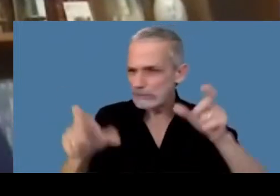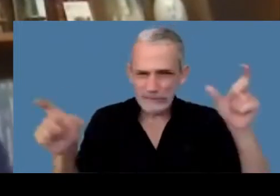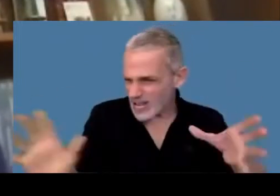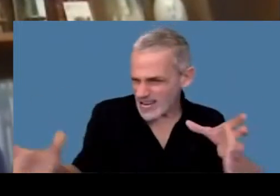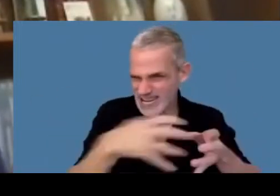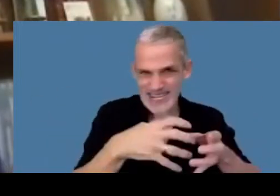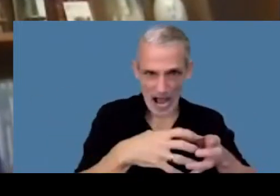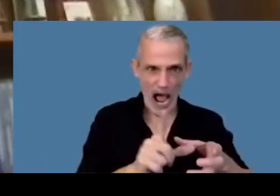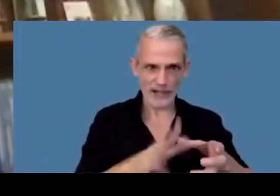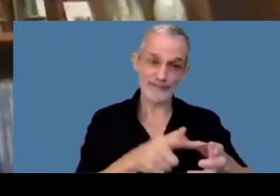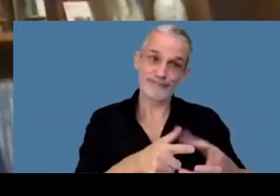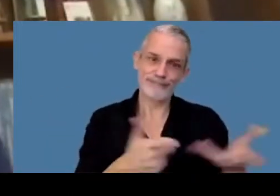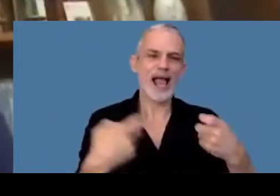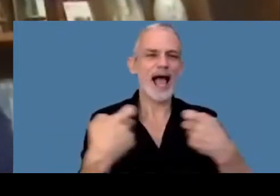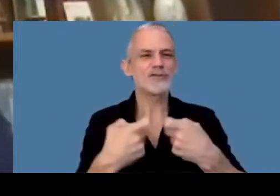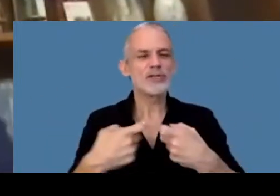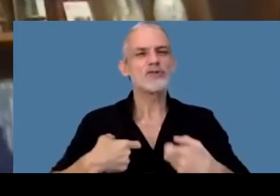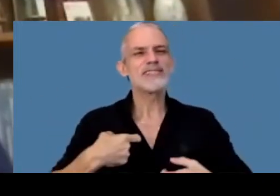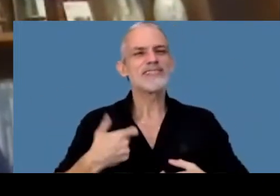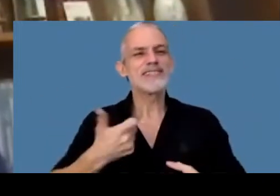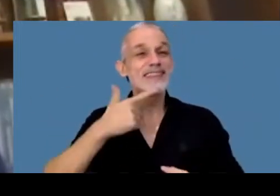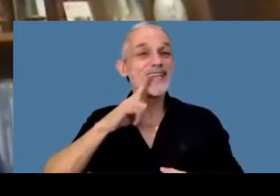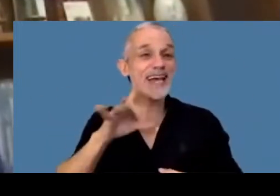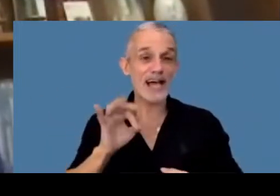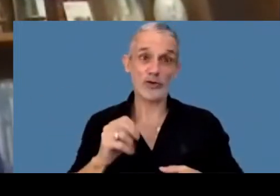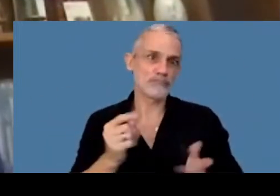características de las asociaciones sindicales es la permanencia.